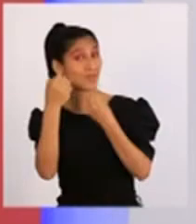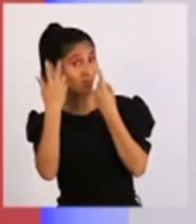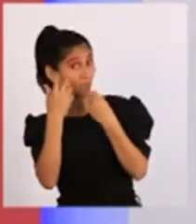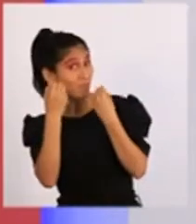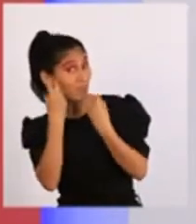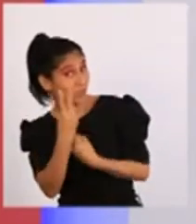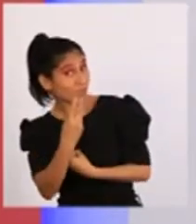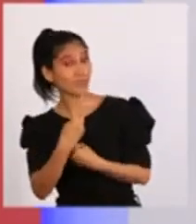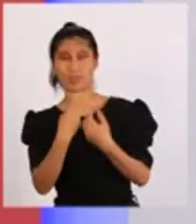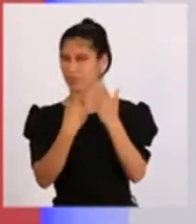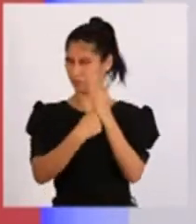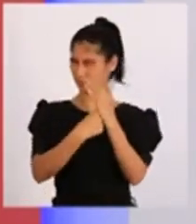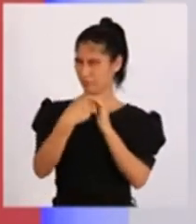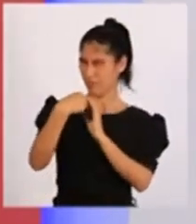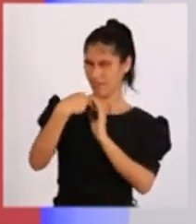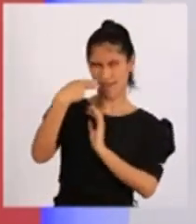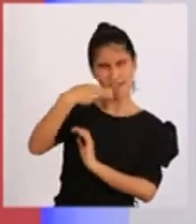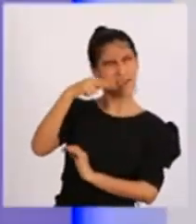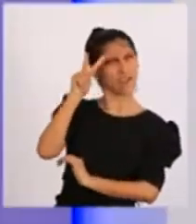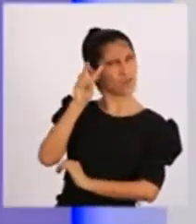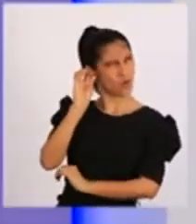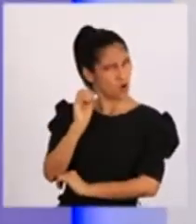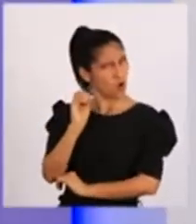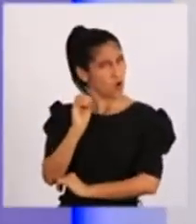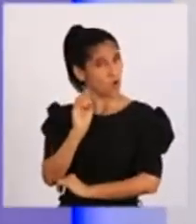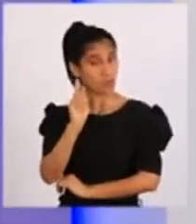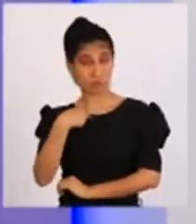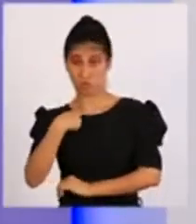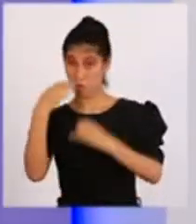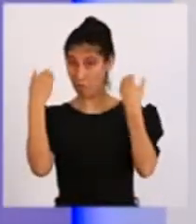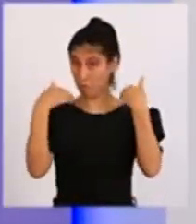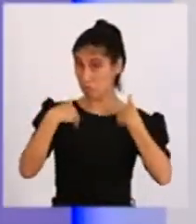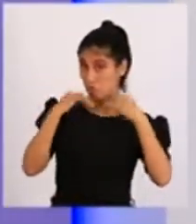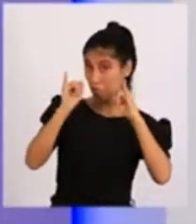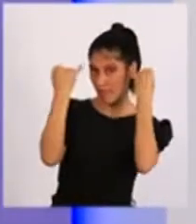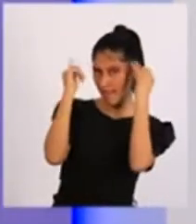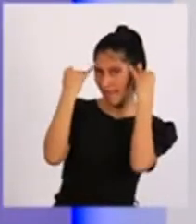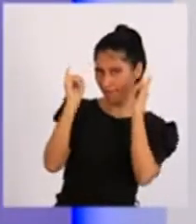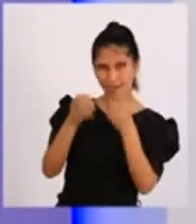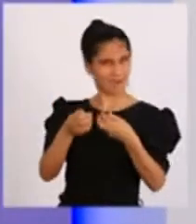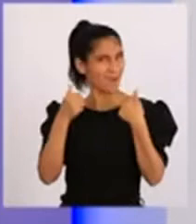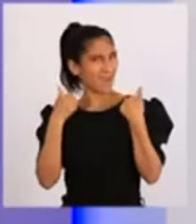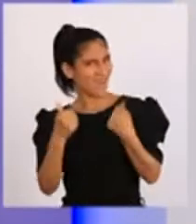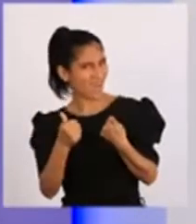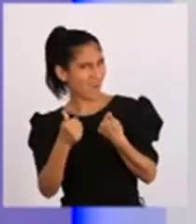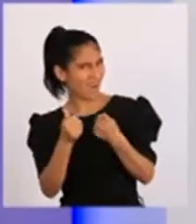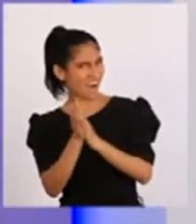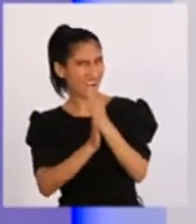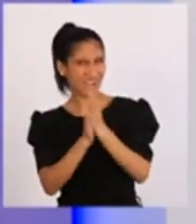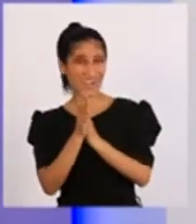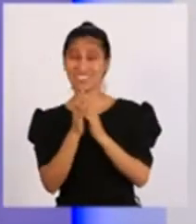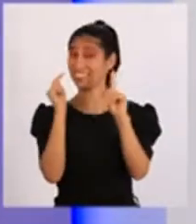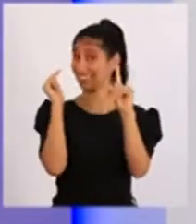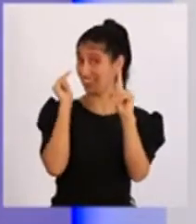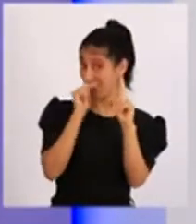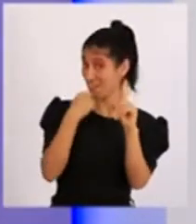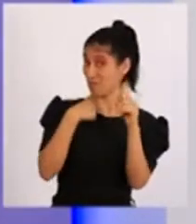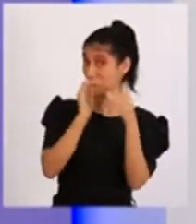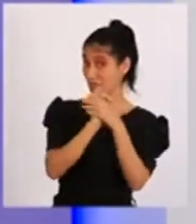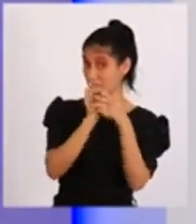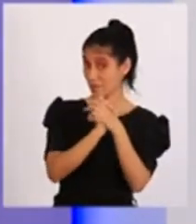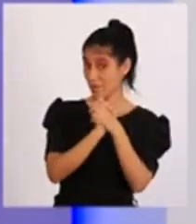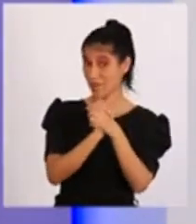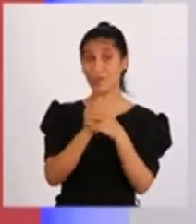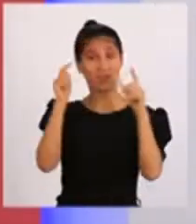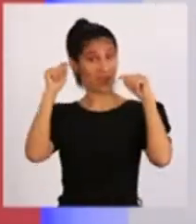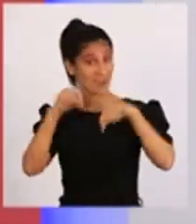H2O. I have an idea. Look, Mario, she is our new friend,